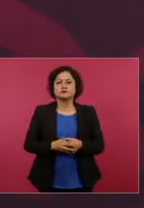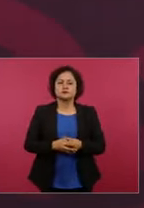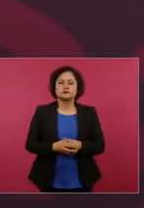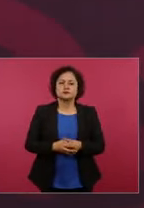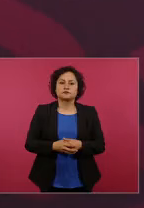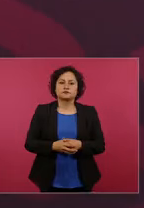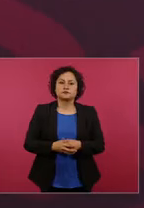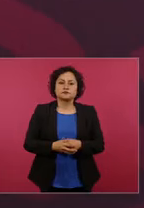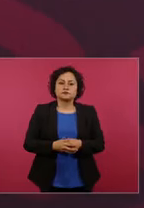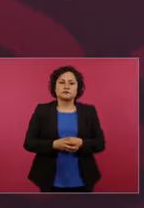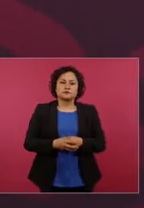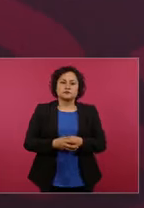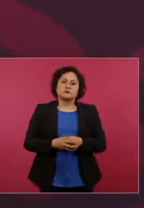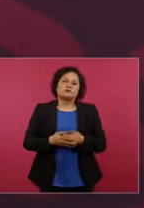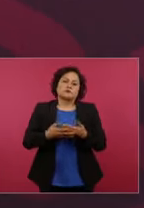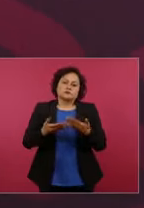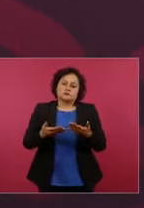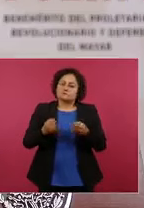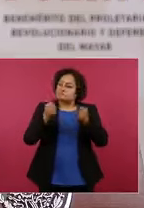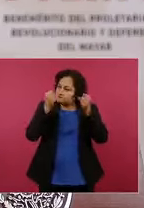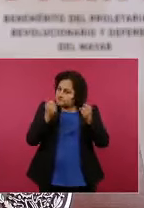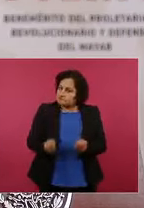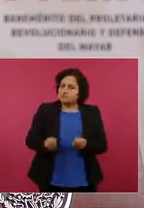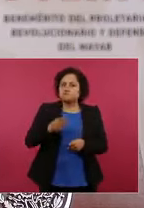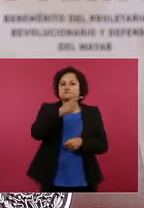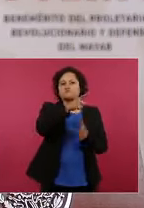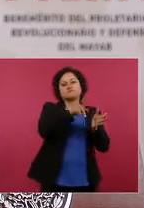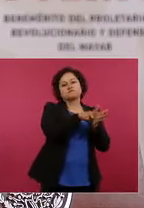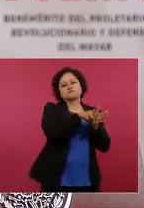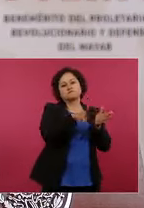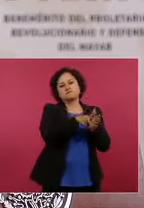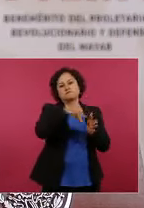seguramente lo va a destacar el New York Times.